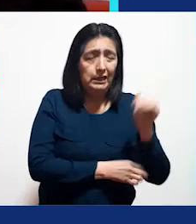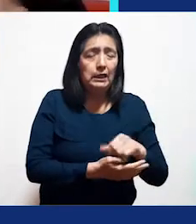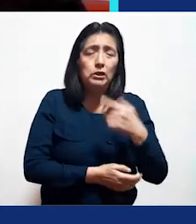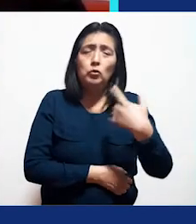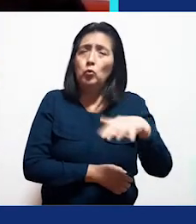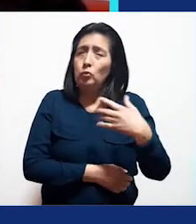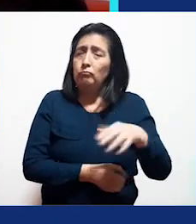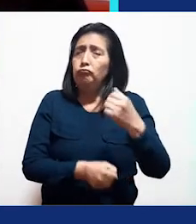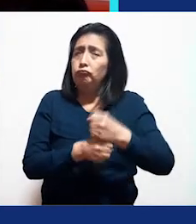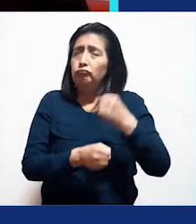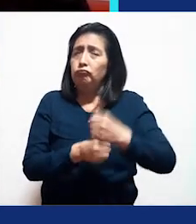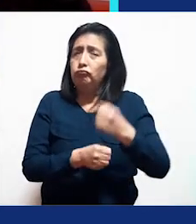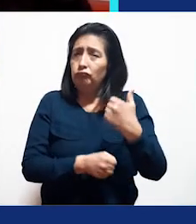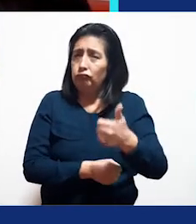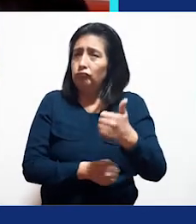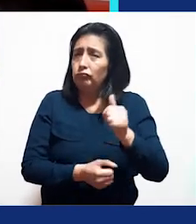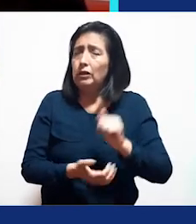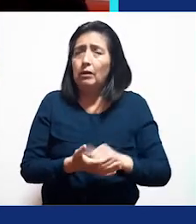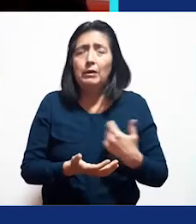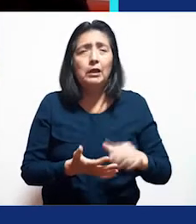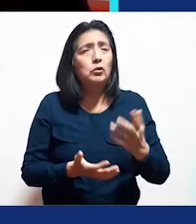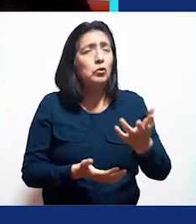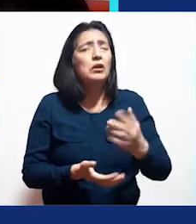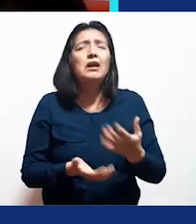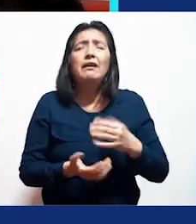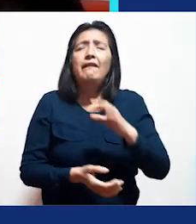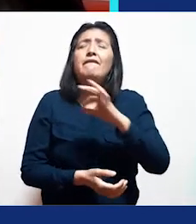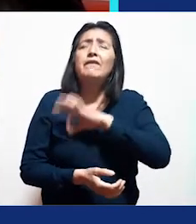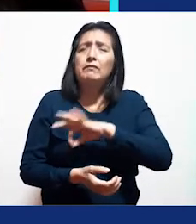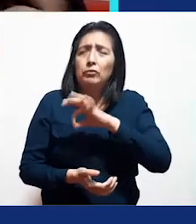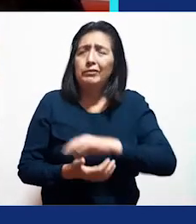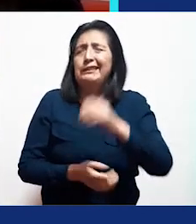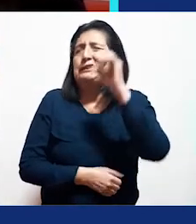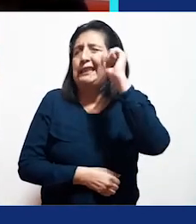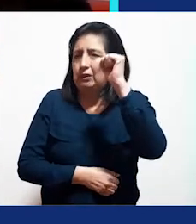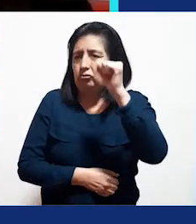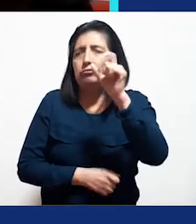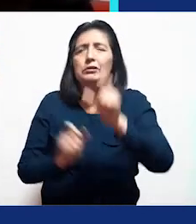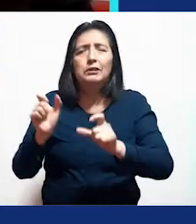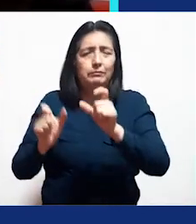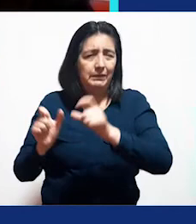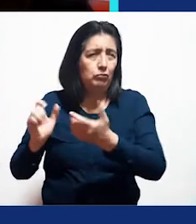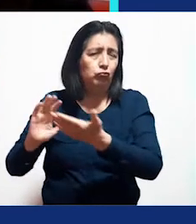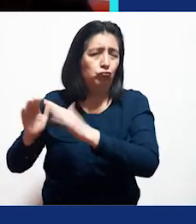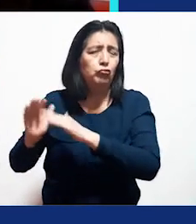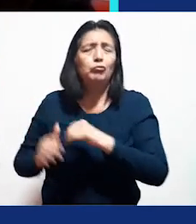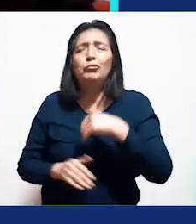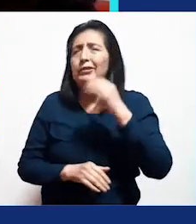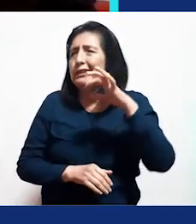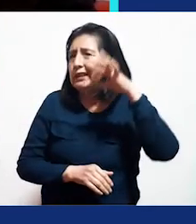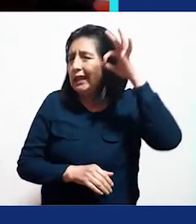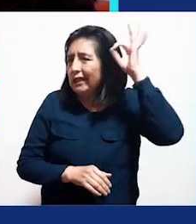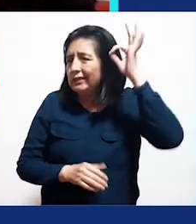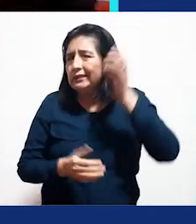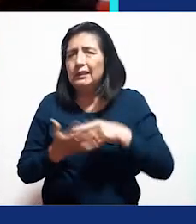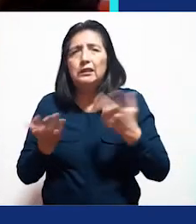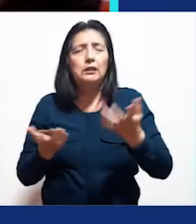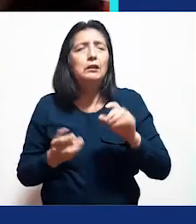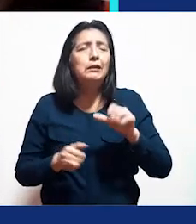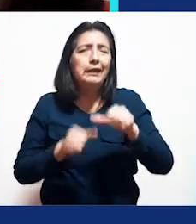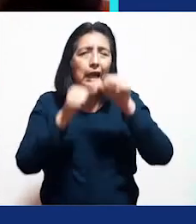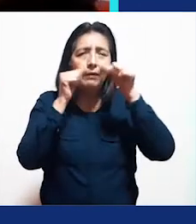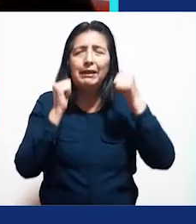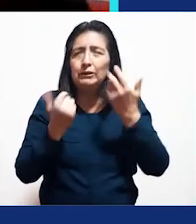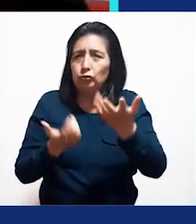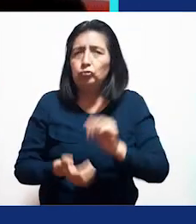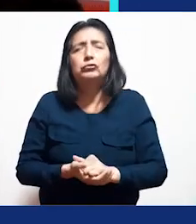haciendo un trabajo bastante puntual a favor de los derechos de la población indígena desde la Defensoría del Pueblo. El caso de